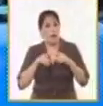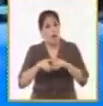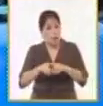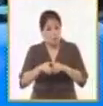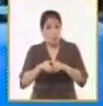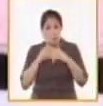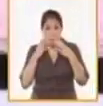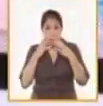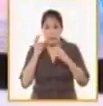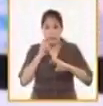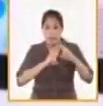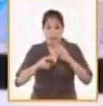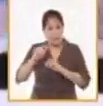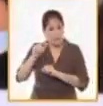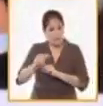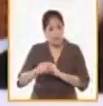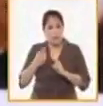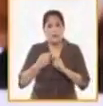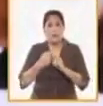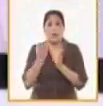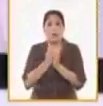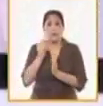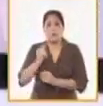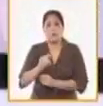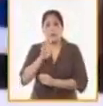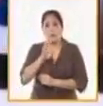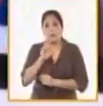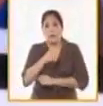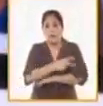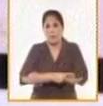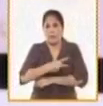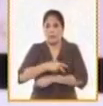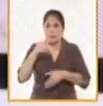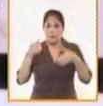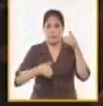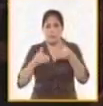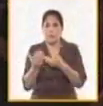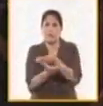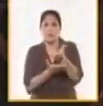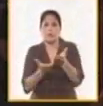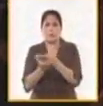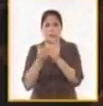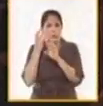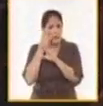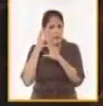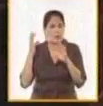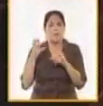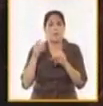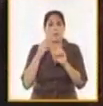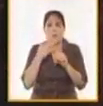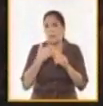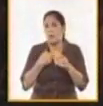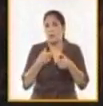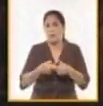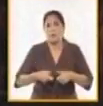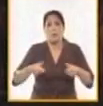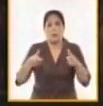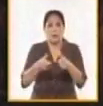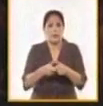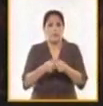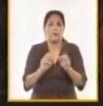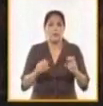académicos, investigadores y estudiantes de más de 40 países para el intercambio científico a través de congresos,